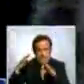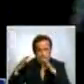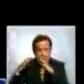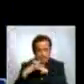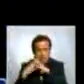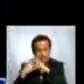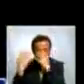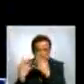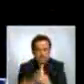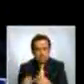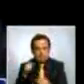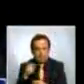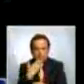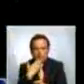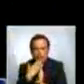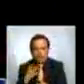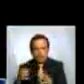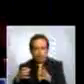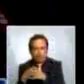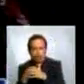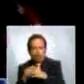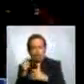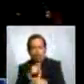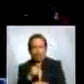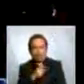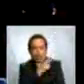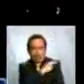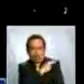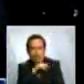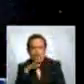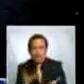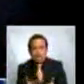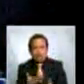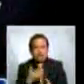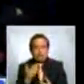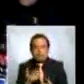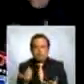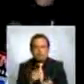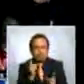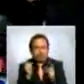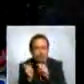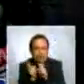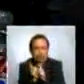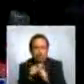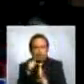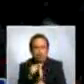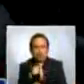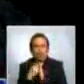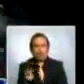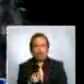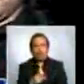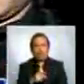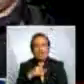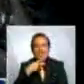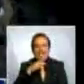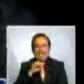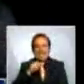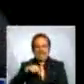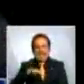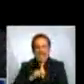equipo antimotines también de gendarmería que llegó hasta este lugar. Comandante, comandante, estamos en estos momentos muy cortos con el comandante Hernán Villarruel de gendarmería.